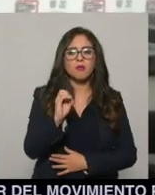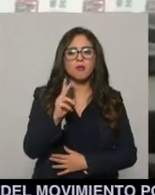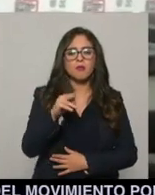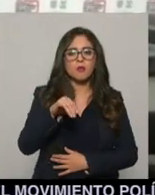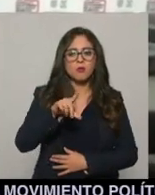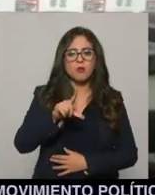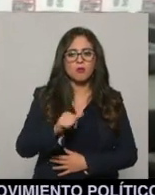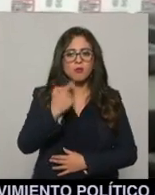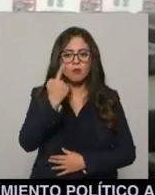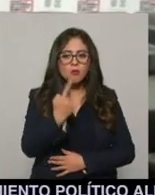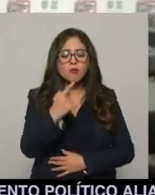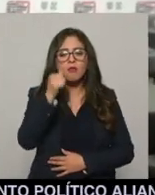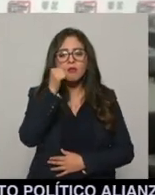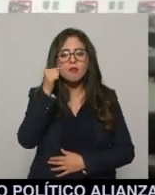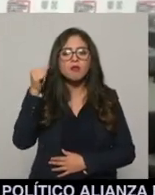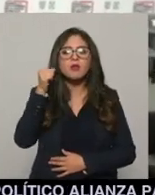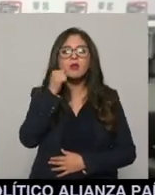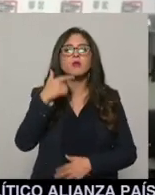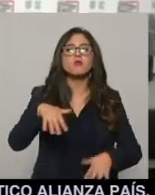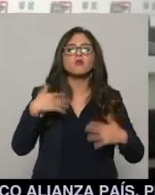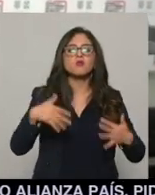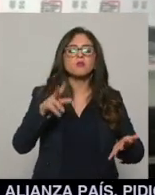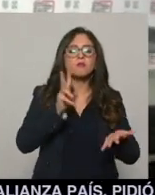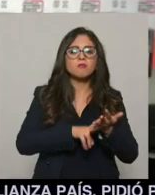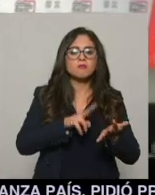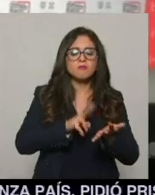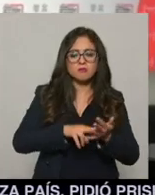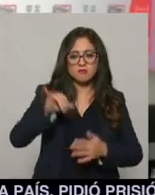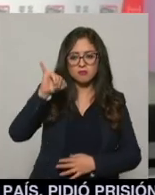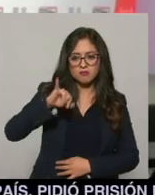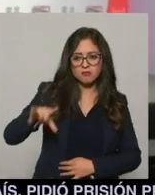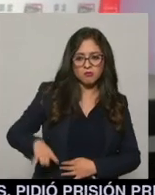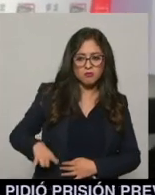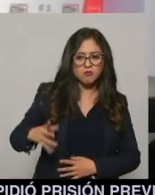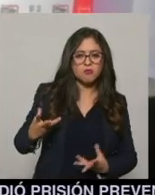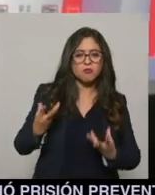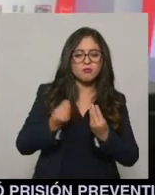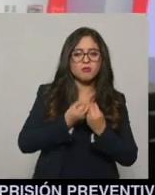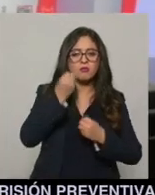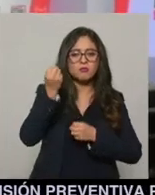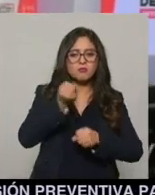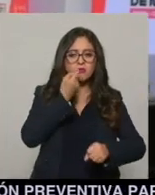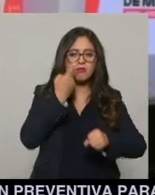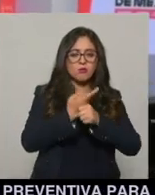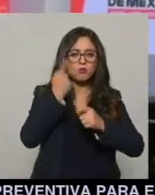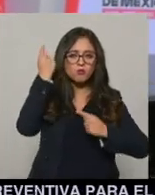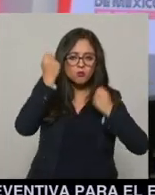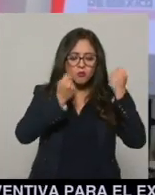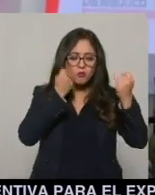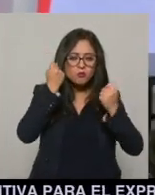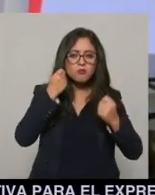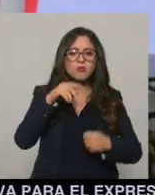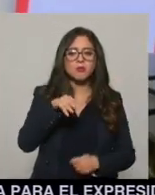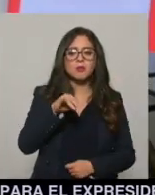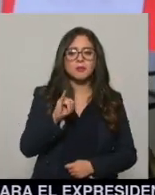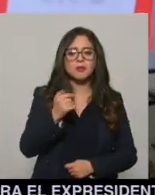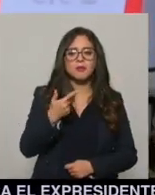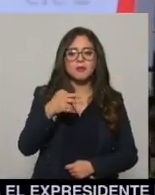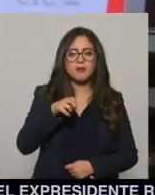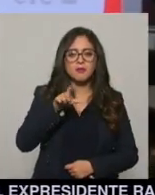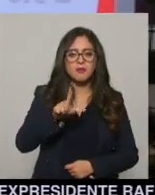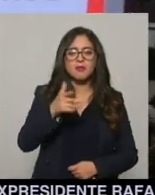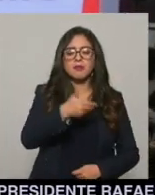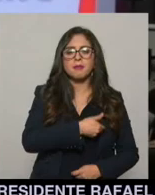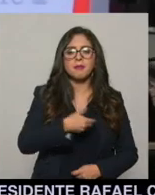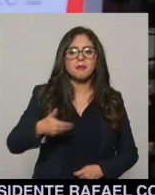que ayer nos dio una gran noticia la doctora Sheinbaum. La acompañan el secretario de Turismo del Gobierno de México, Miguel Torruco Márquez, el